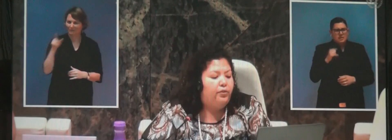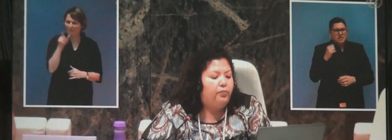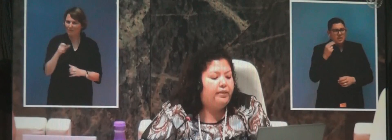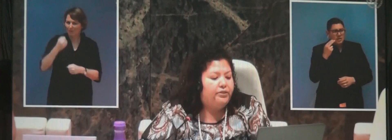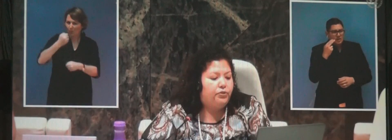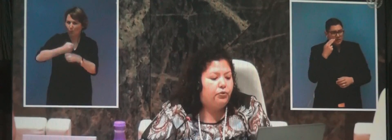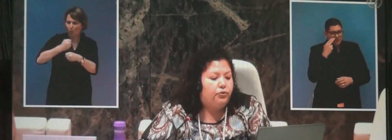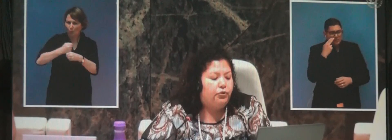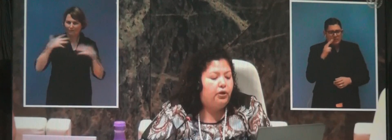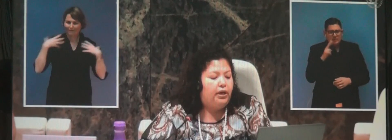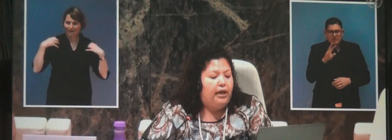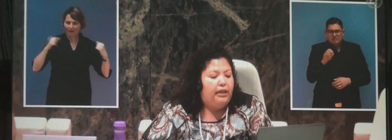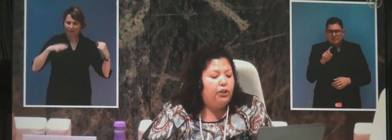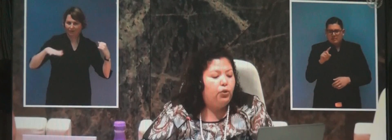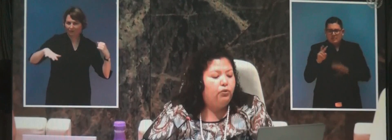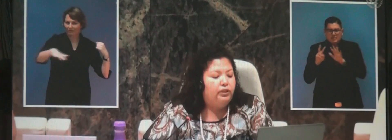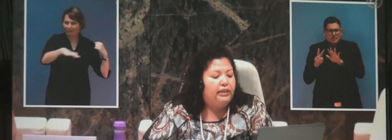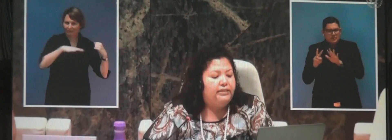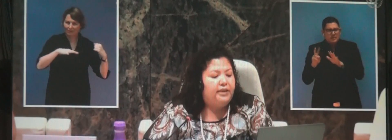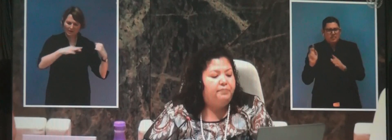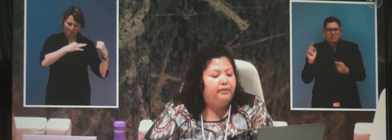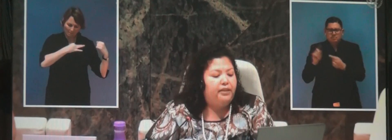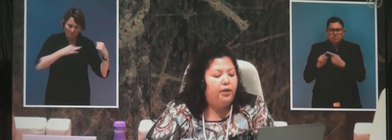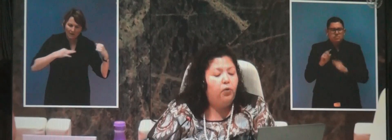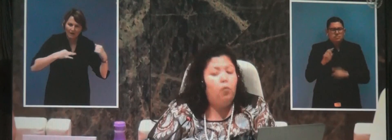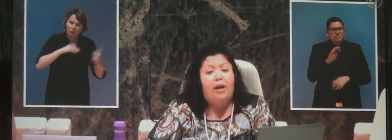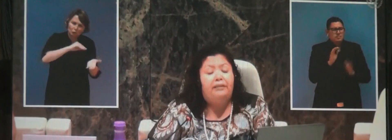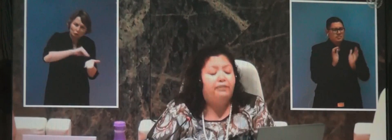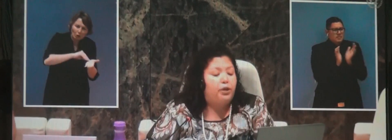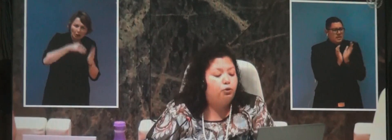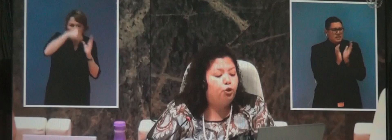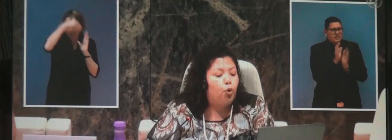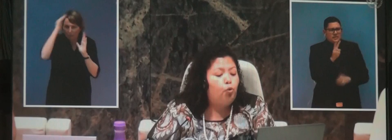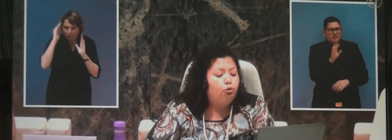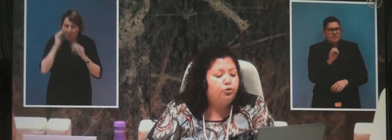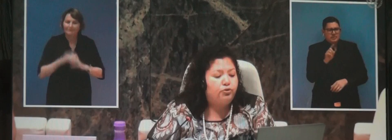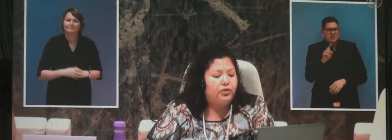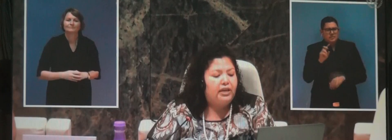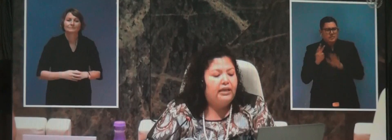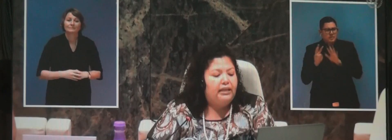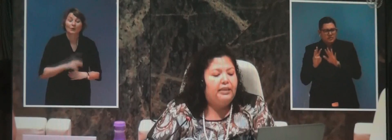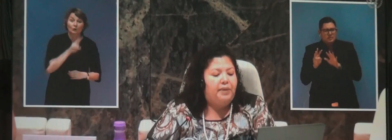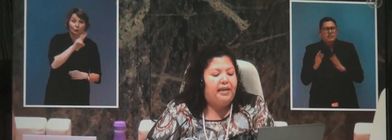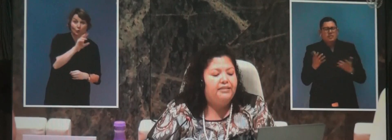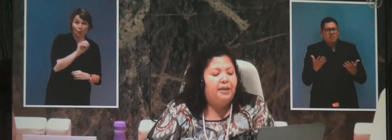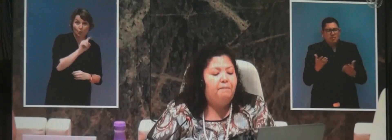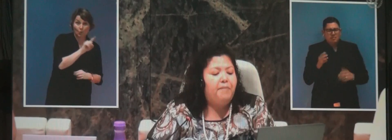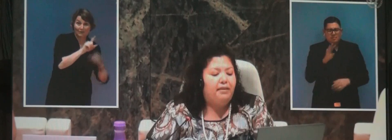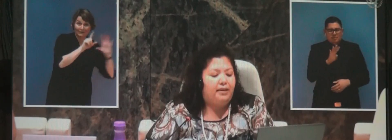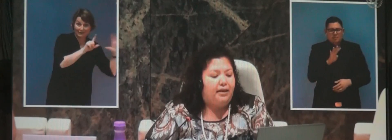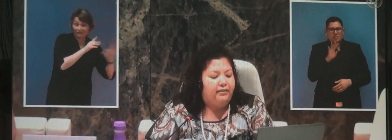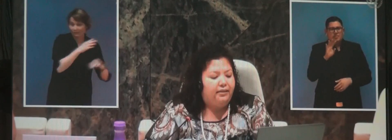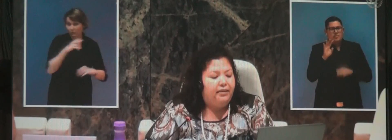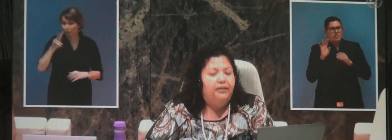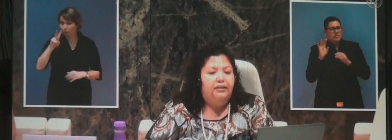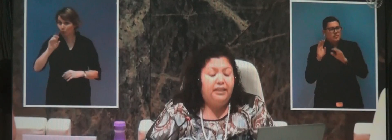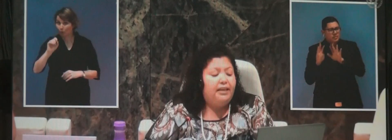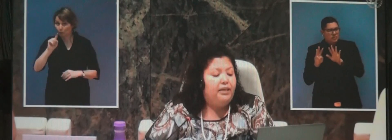mayo de 2018, en donde se impartieron 48 cursos de emergencias